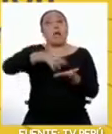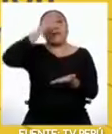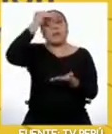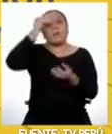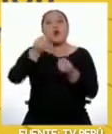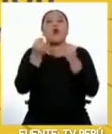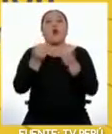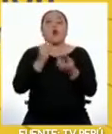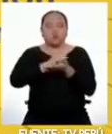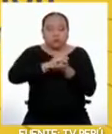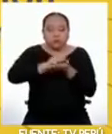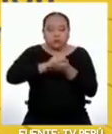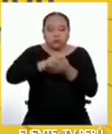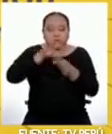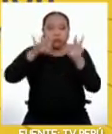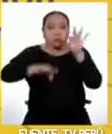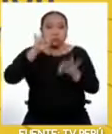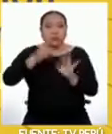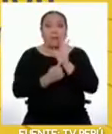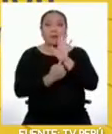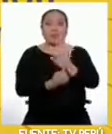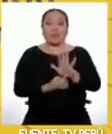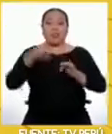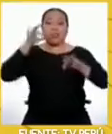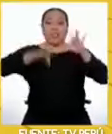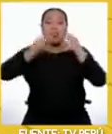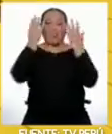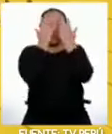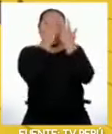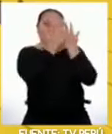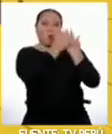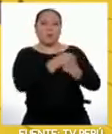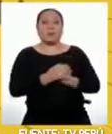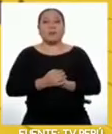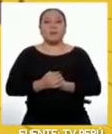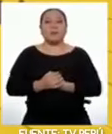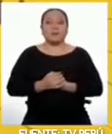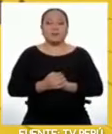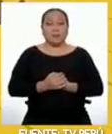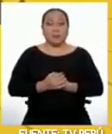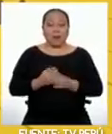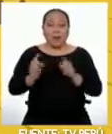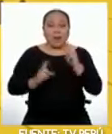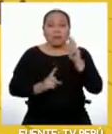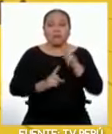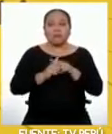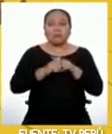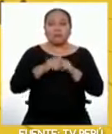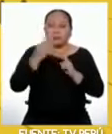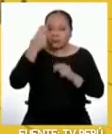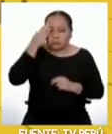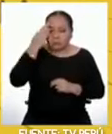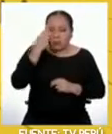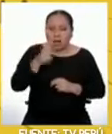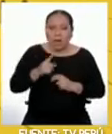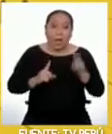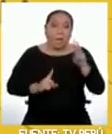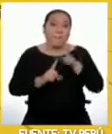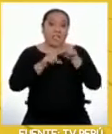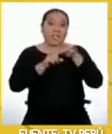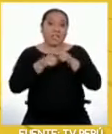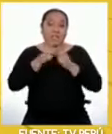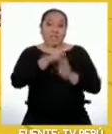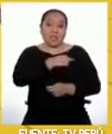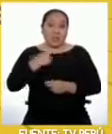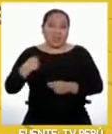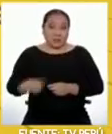cómo hacer un libreto para la presentación de nuestro teatro de sombras. Descubrimos que aunque haya nacido oficialmente